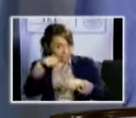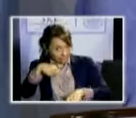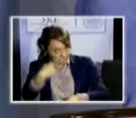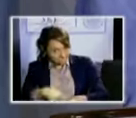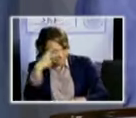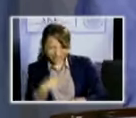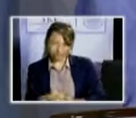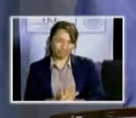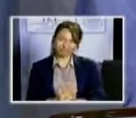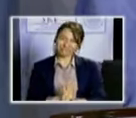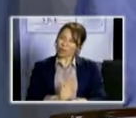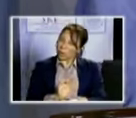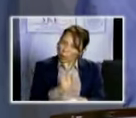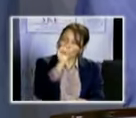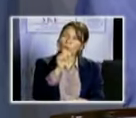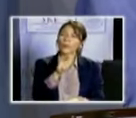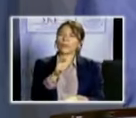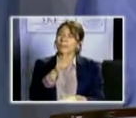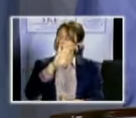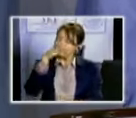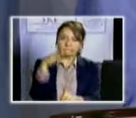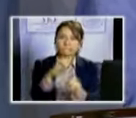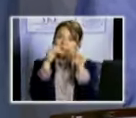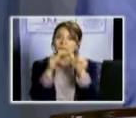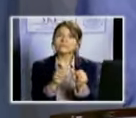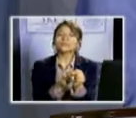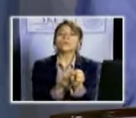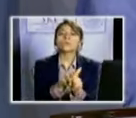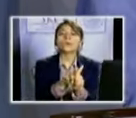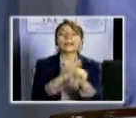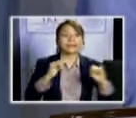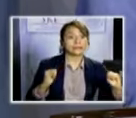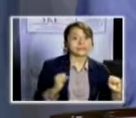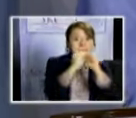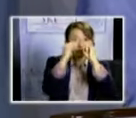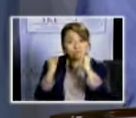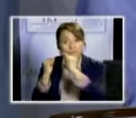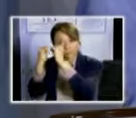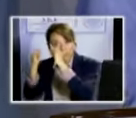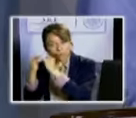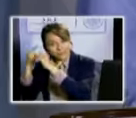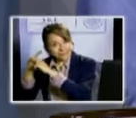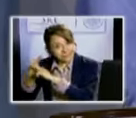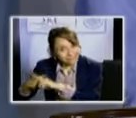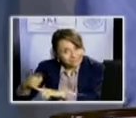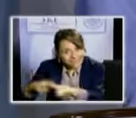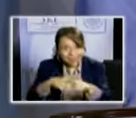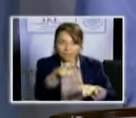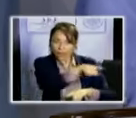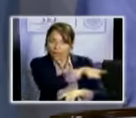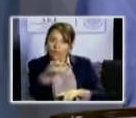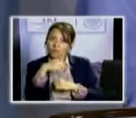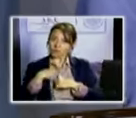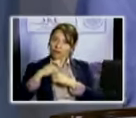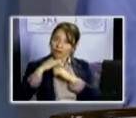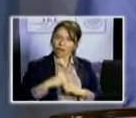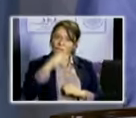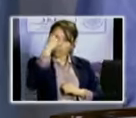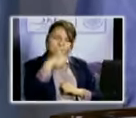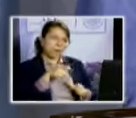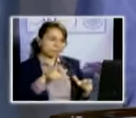con instituciones que tienen la responsabilidad de enfrentar organizaciones criminales que en